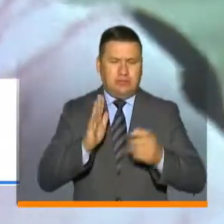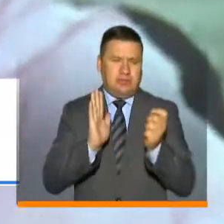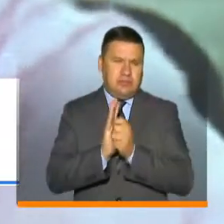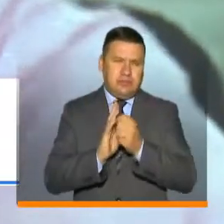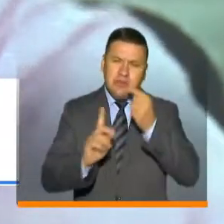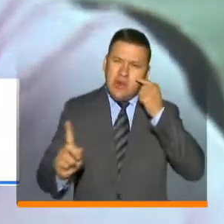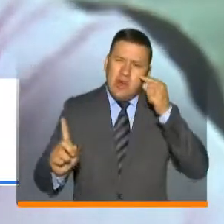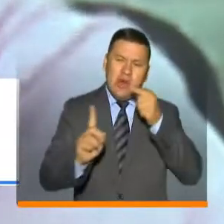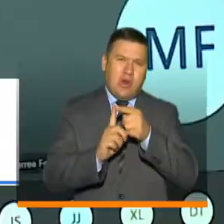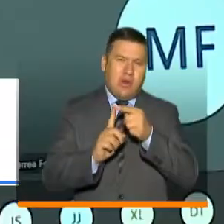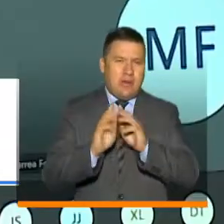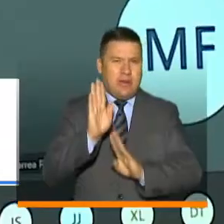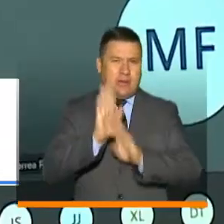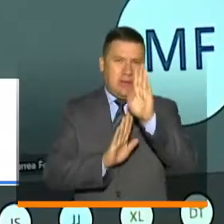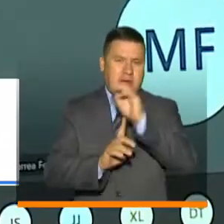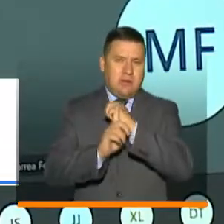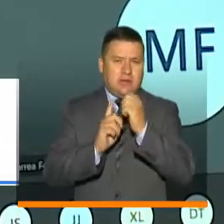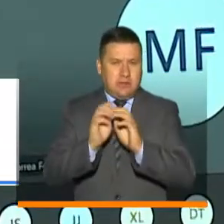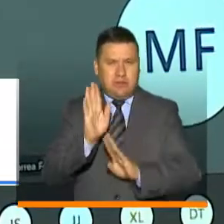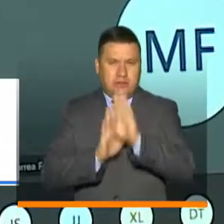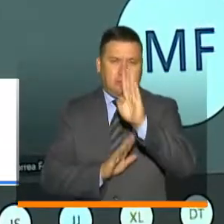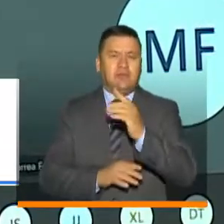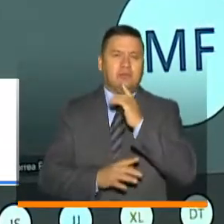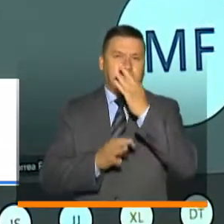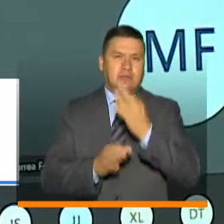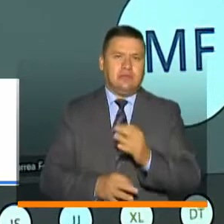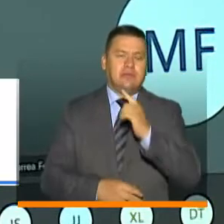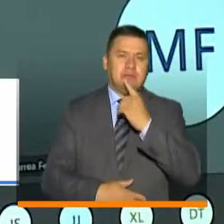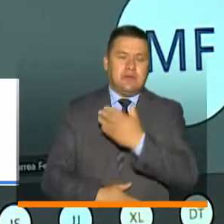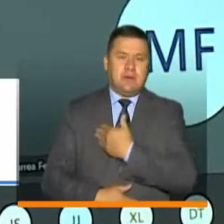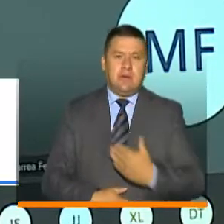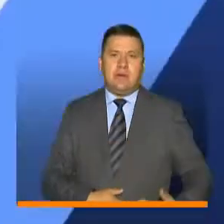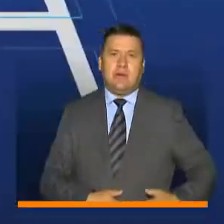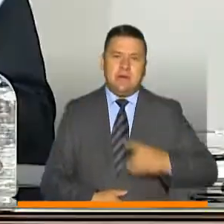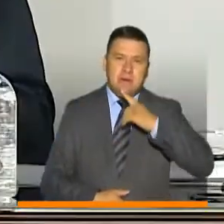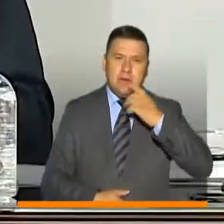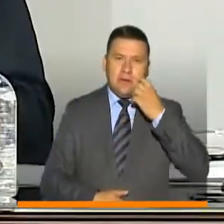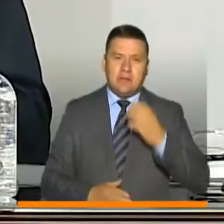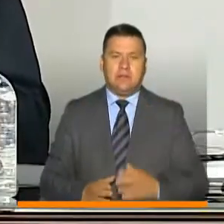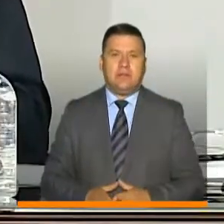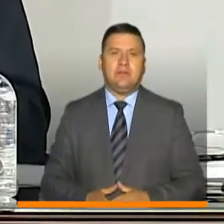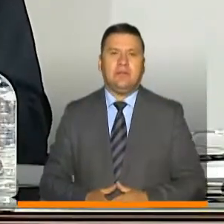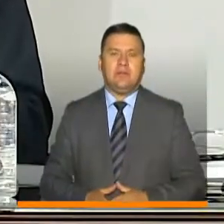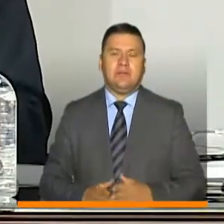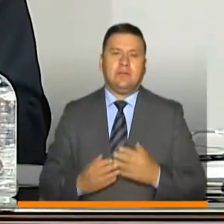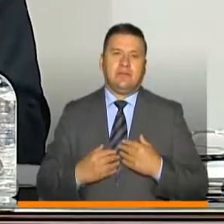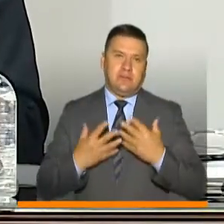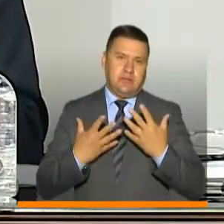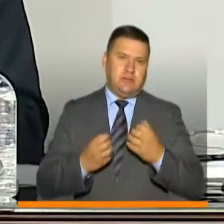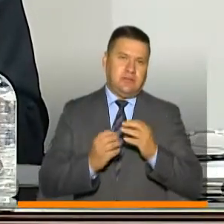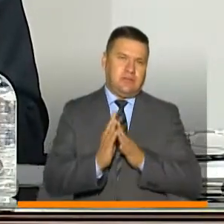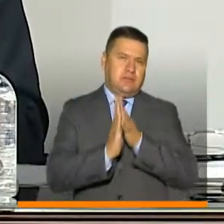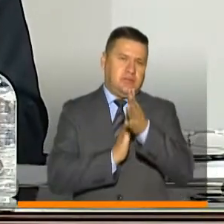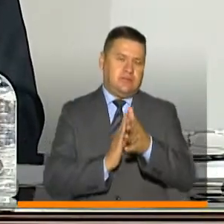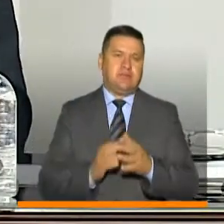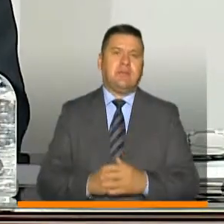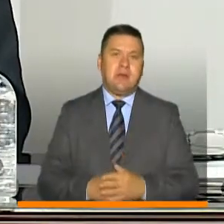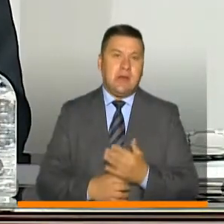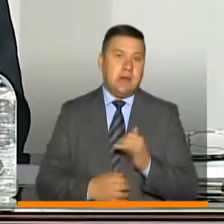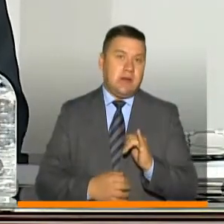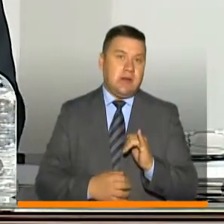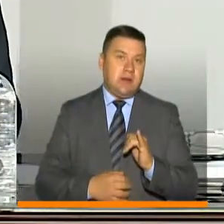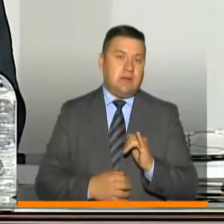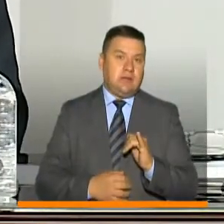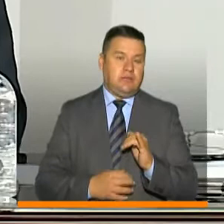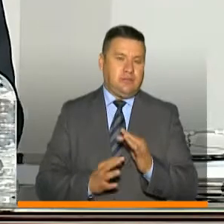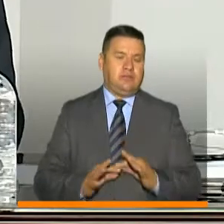en los Objetivos de Desarrollo Sostenible, aseguró el presidente Duque. Quiero informarles que hemos tenido